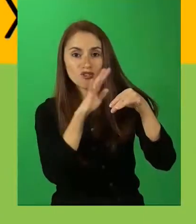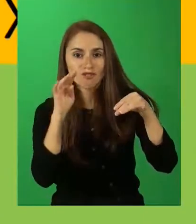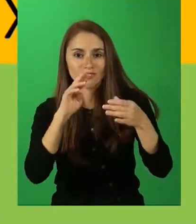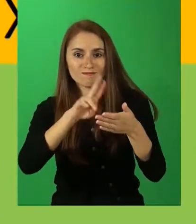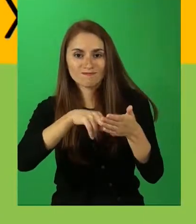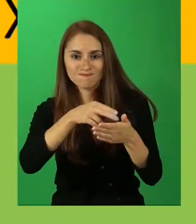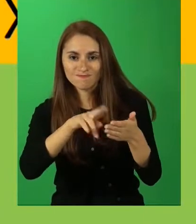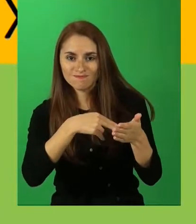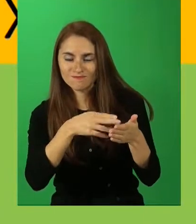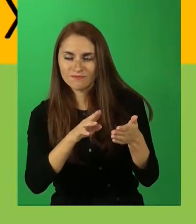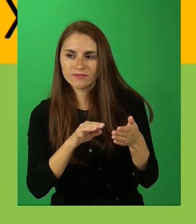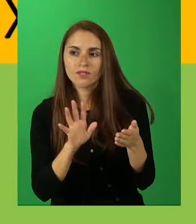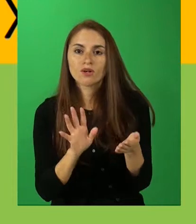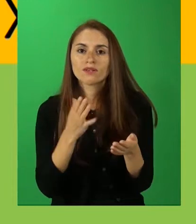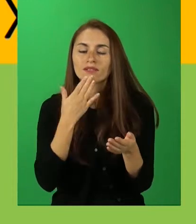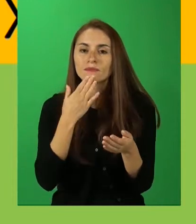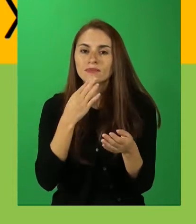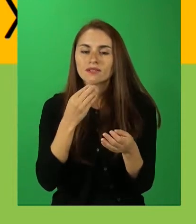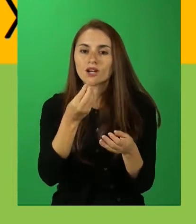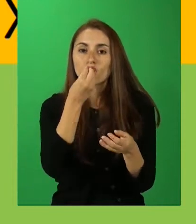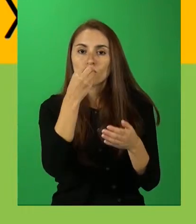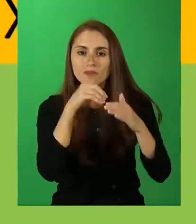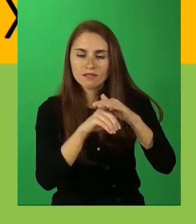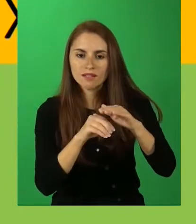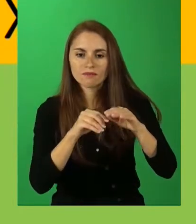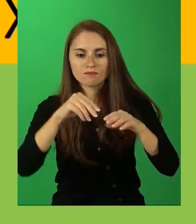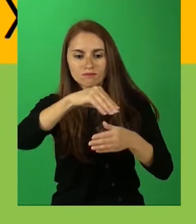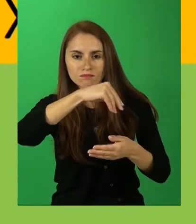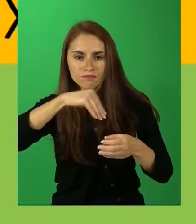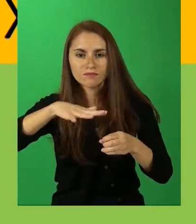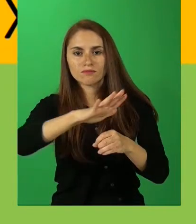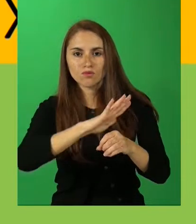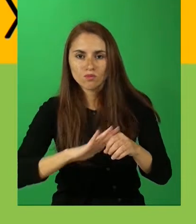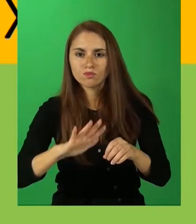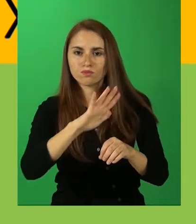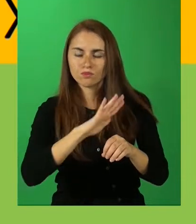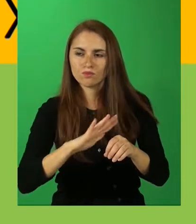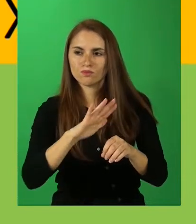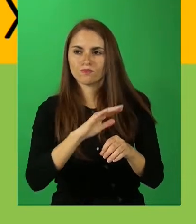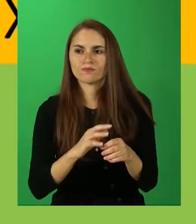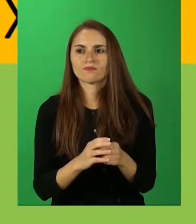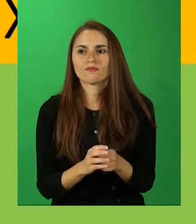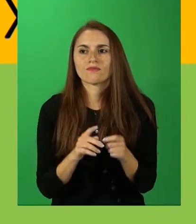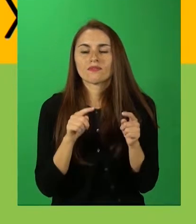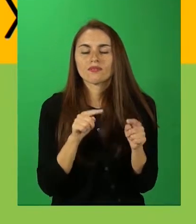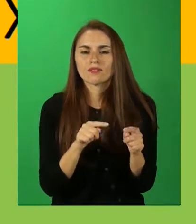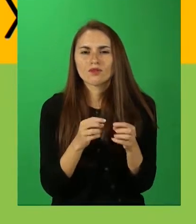o como conservantes de alimentos. Por lo tanto, eran algo muy